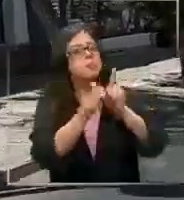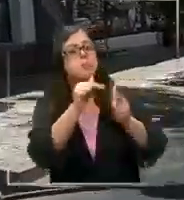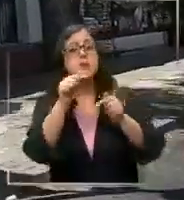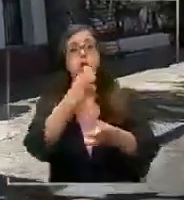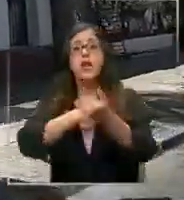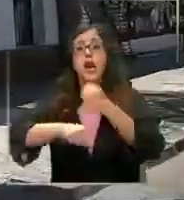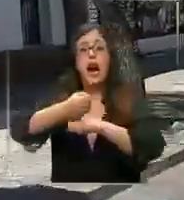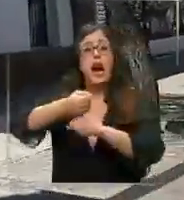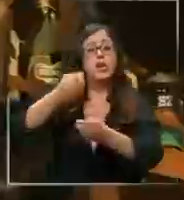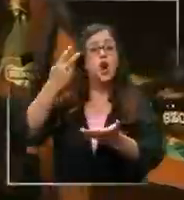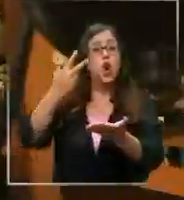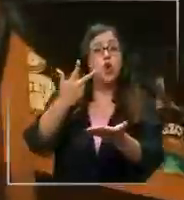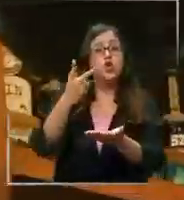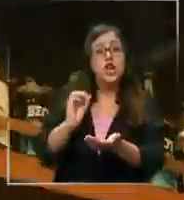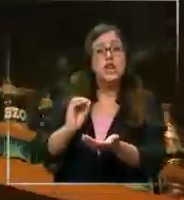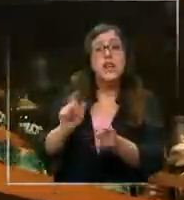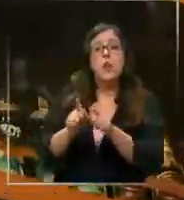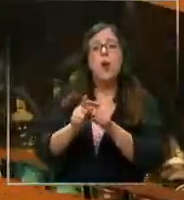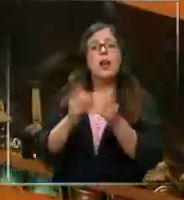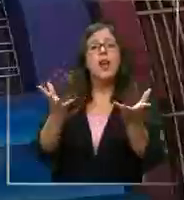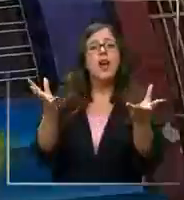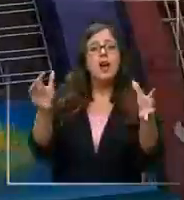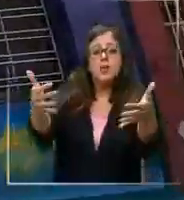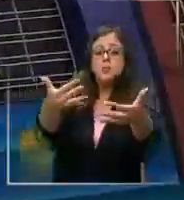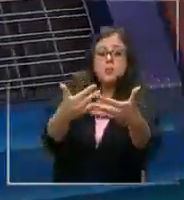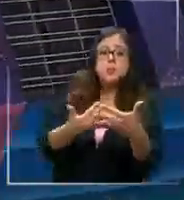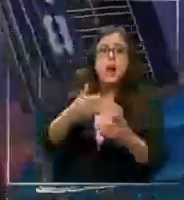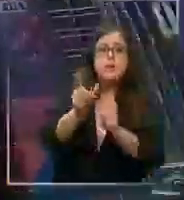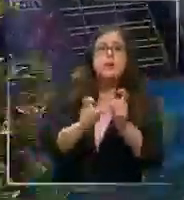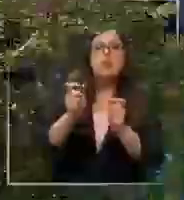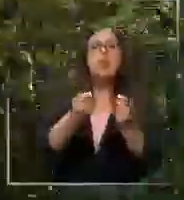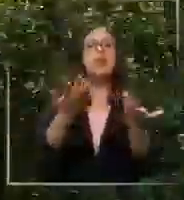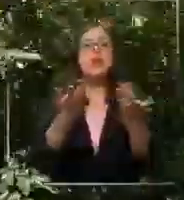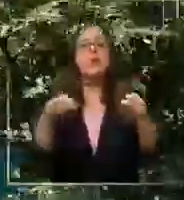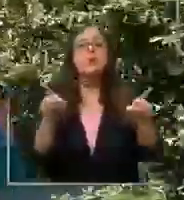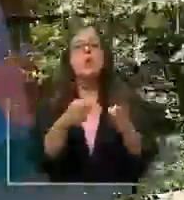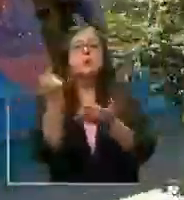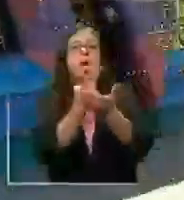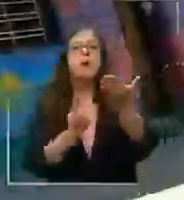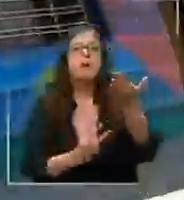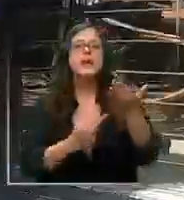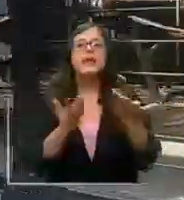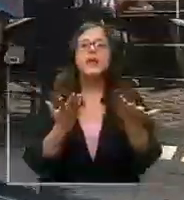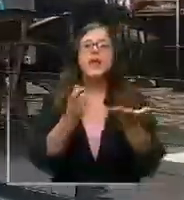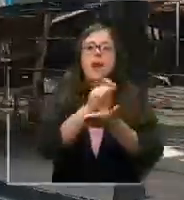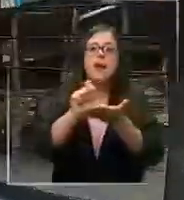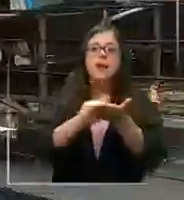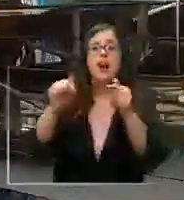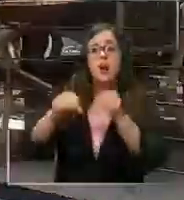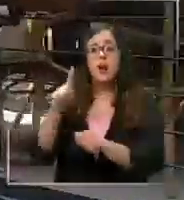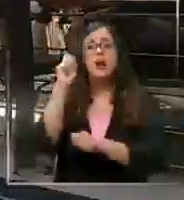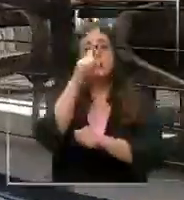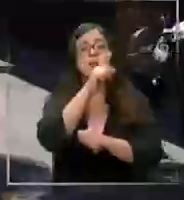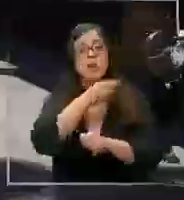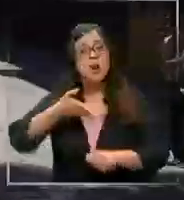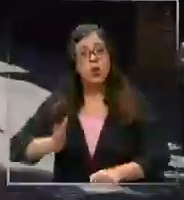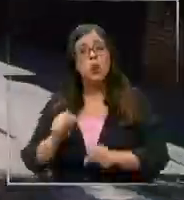80 acogió artistas, músicos y escritores. Hoy, en cambio, es cada vez más difícil mantener esa